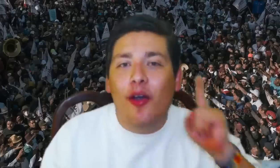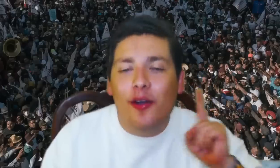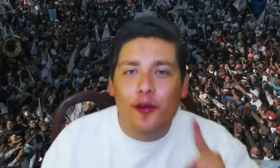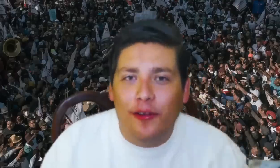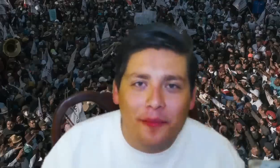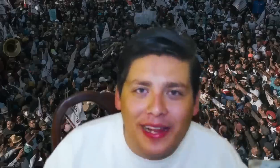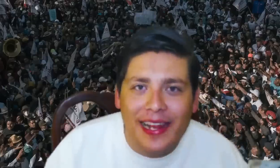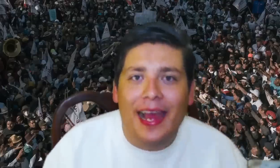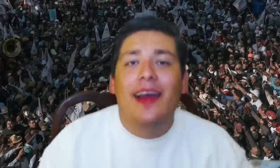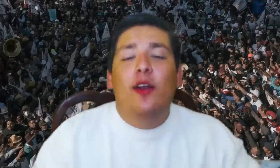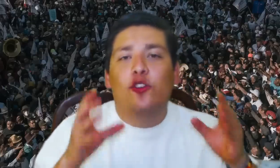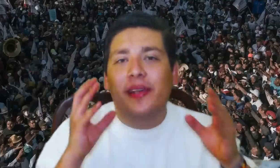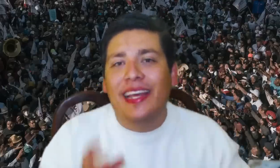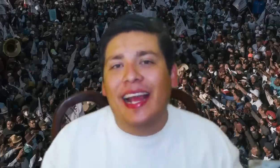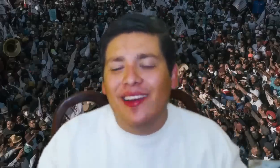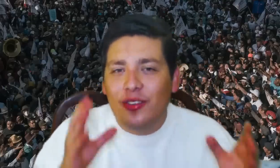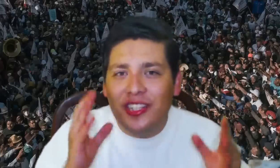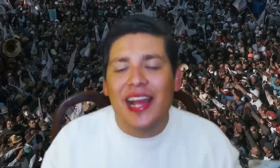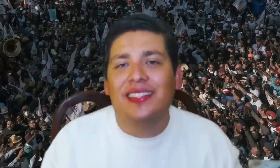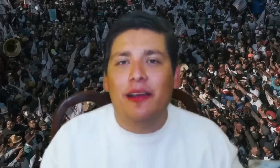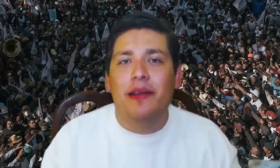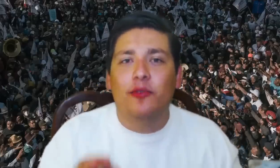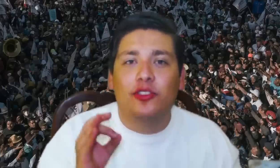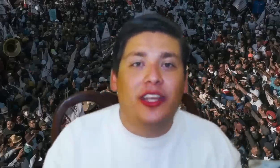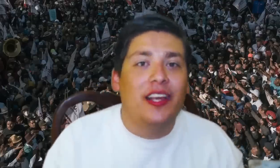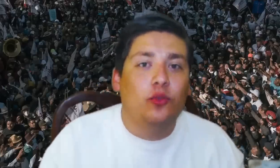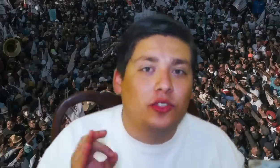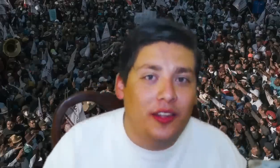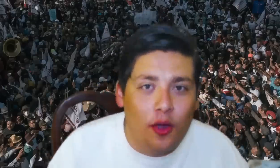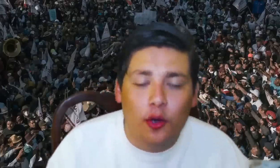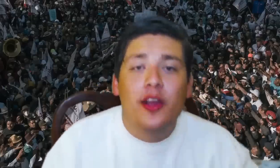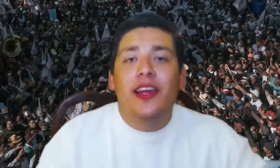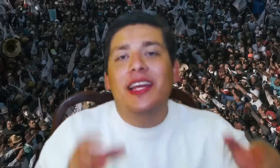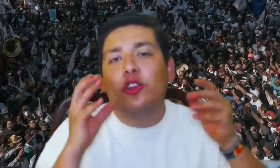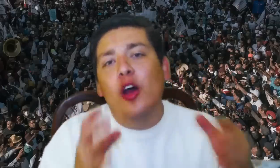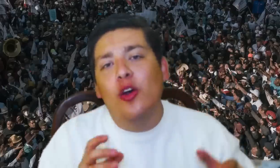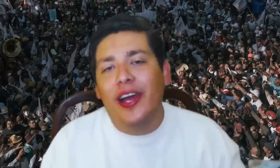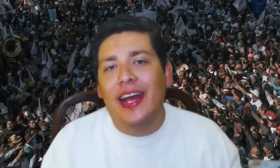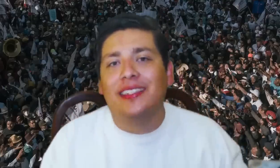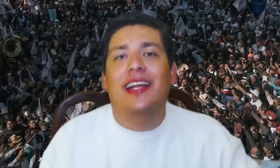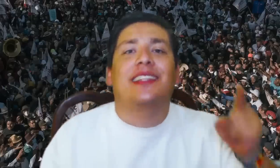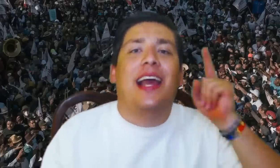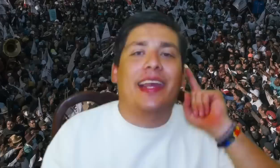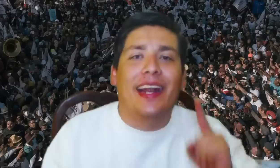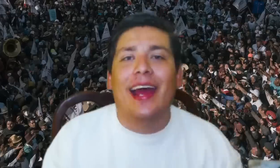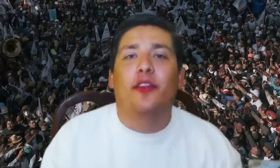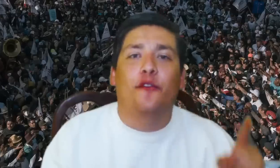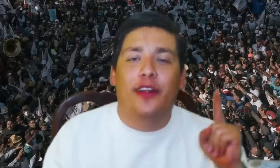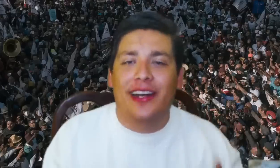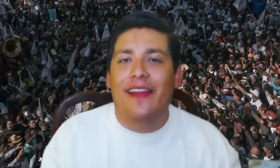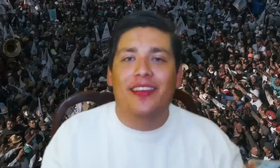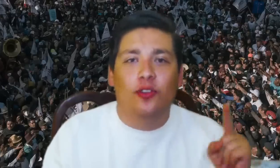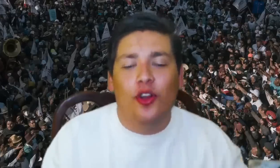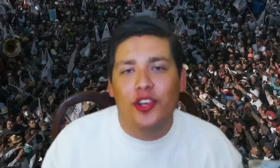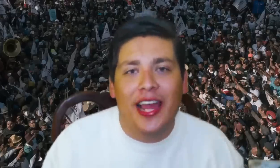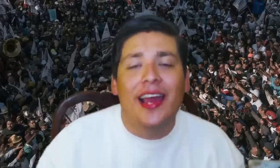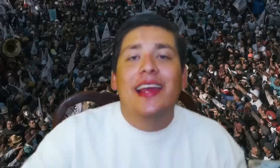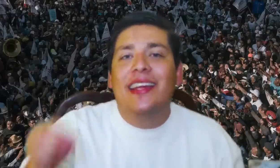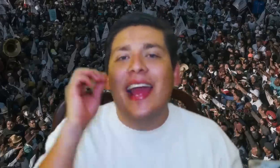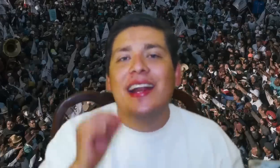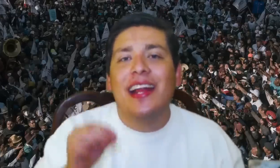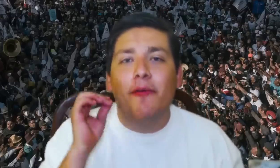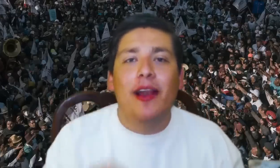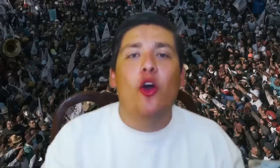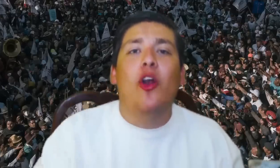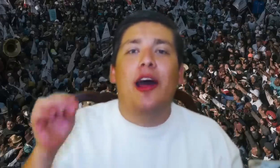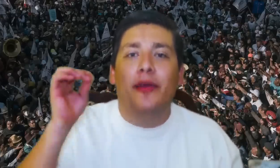que, ojo familia, los mexicanos ya sabemos qué sucedió. Y todo gracias a Gerardo Fernández Noroña,